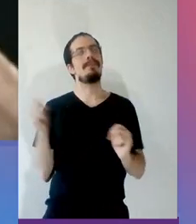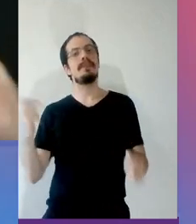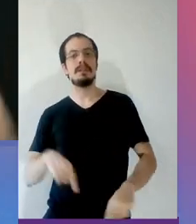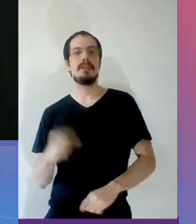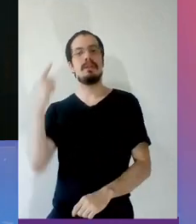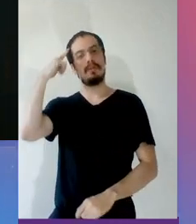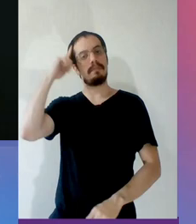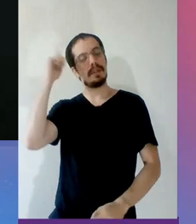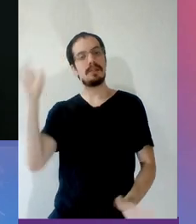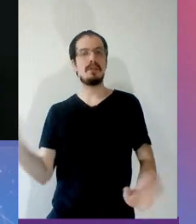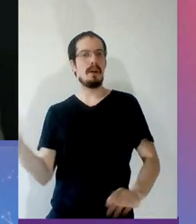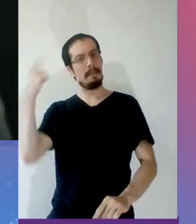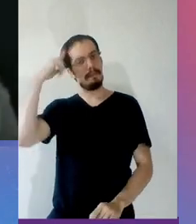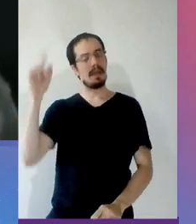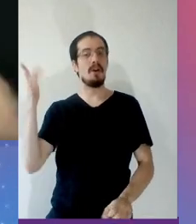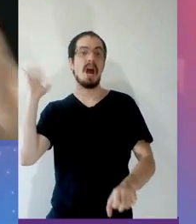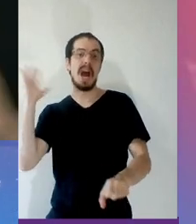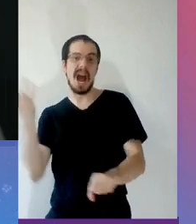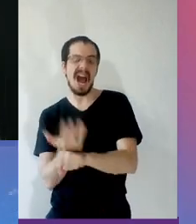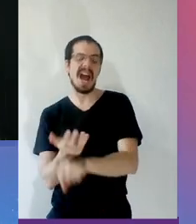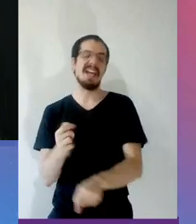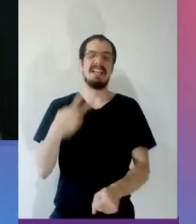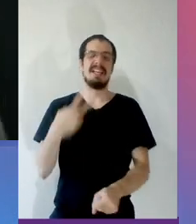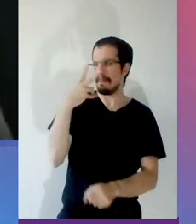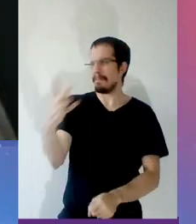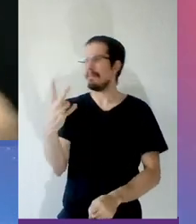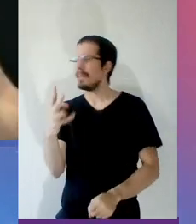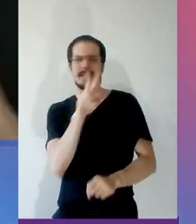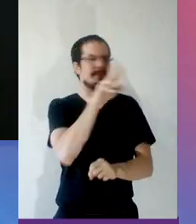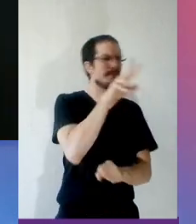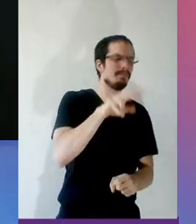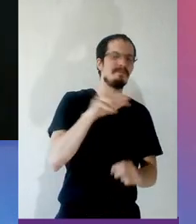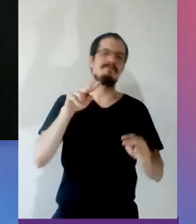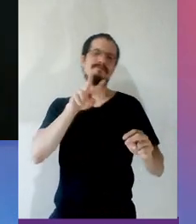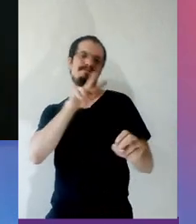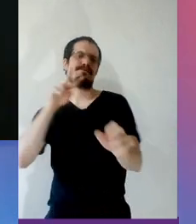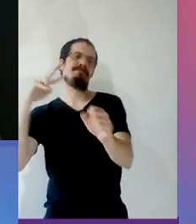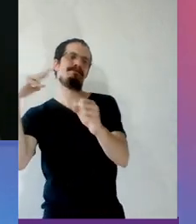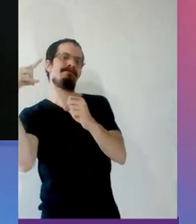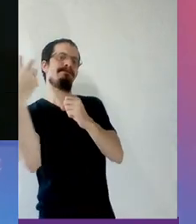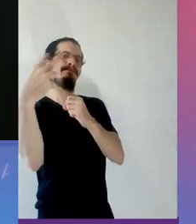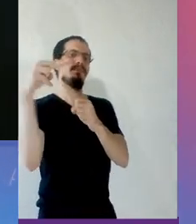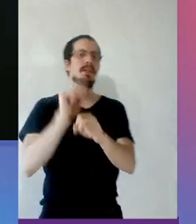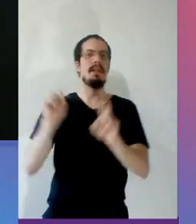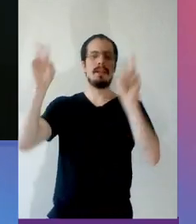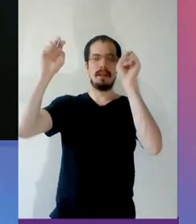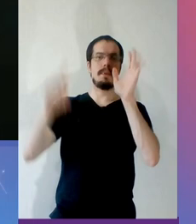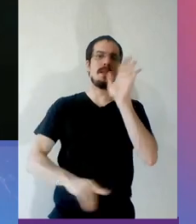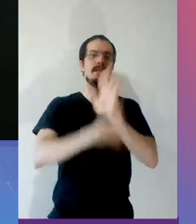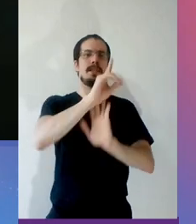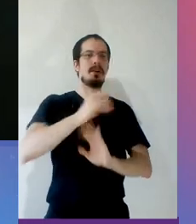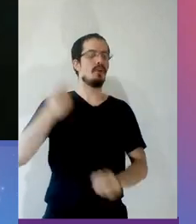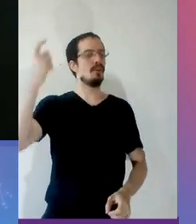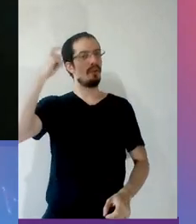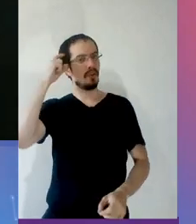desde todos los espacios del desarrollo del conocimiento, del desarrollo de la técnica, el desarrollo